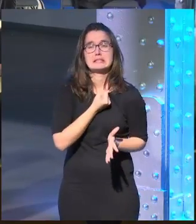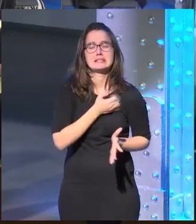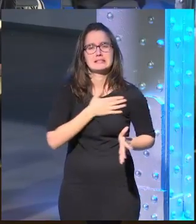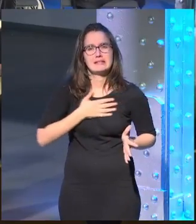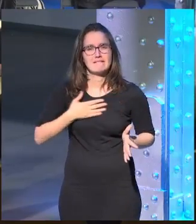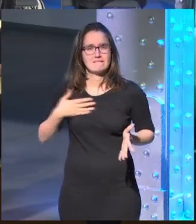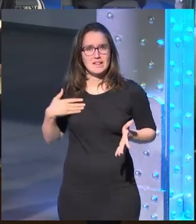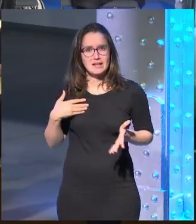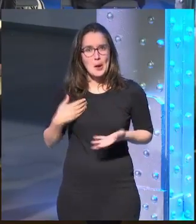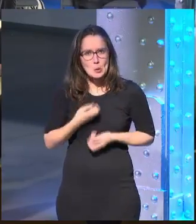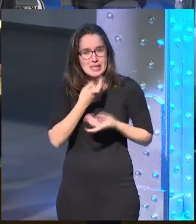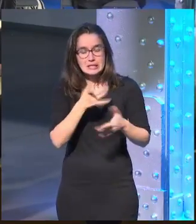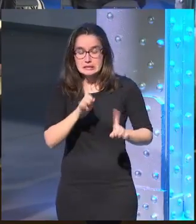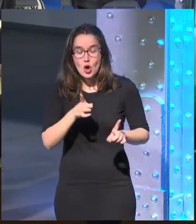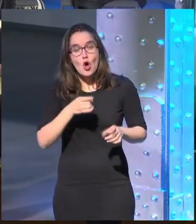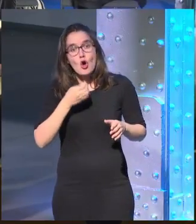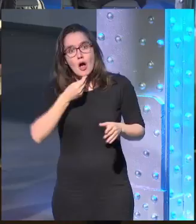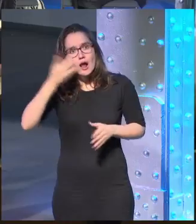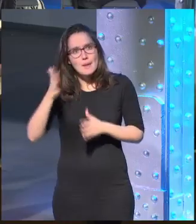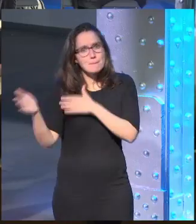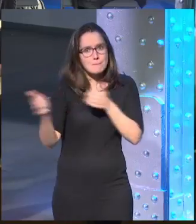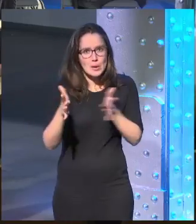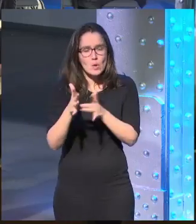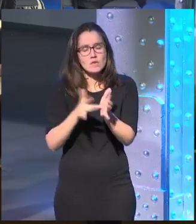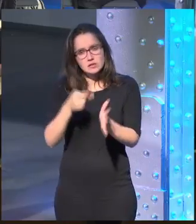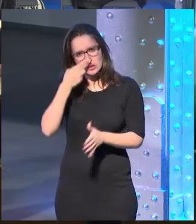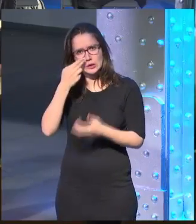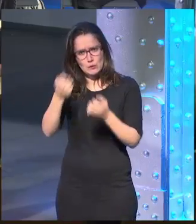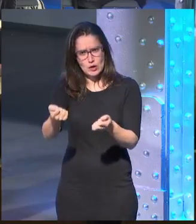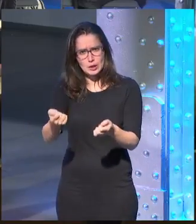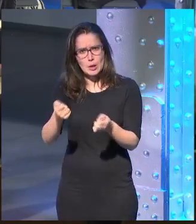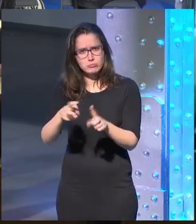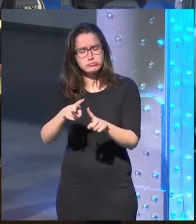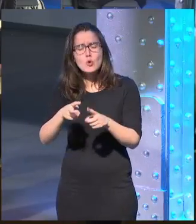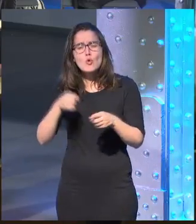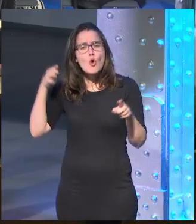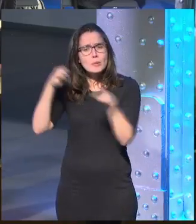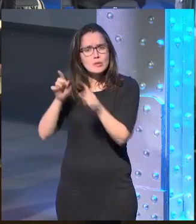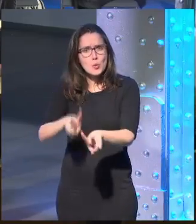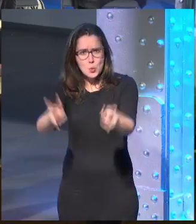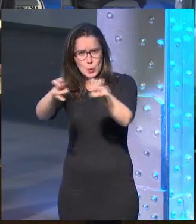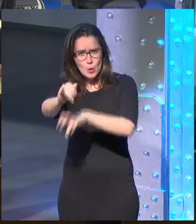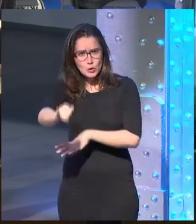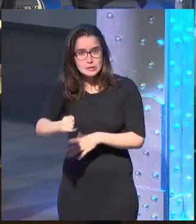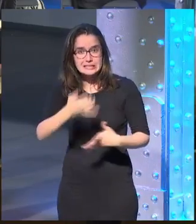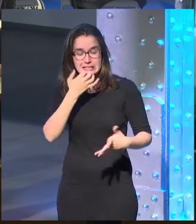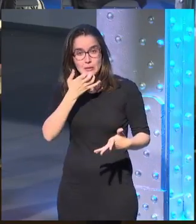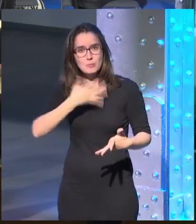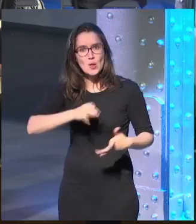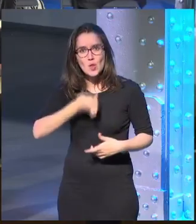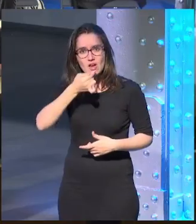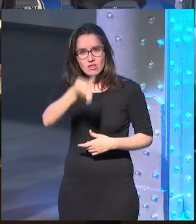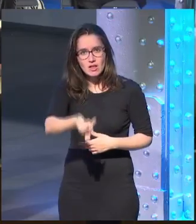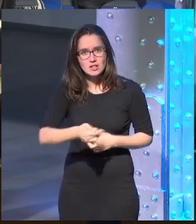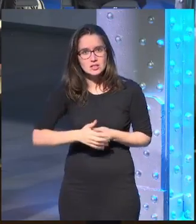¿eh? Sí. Esperamos en marzo o abril, que va a ser muy interesante, ¿no? Y tenemos muy buenas perspectivas. Sí que puedo decir